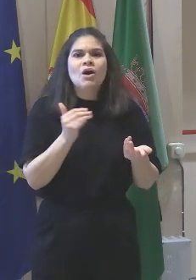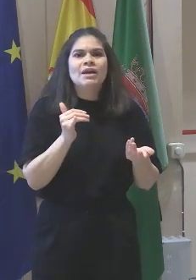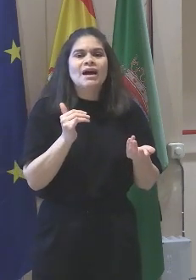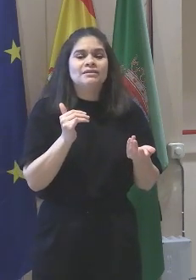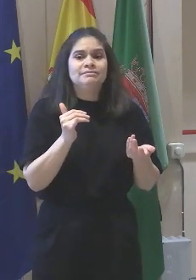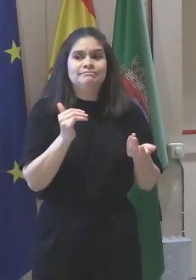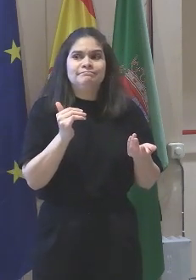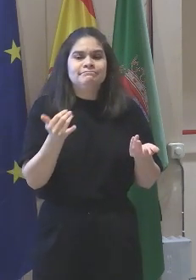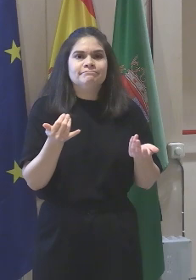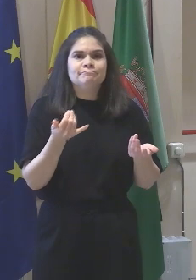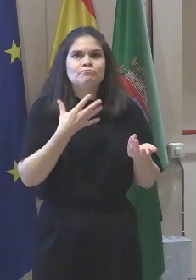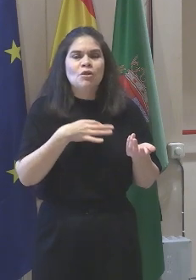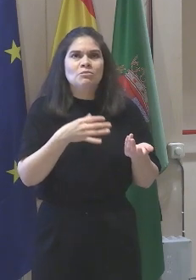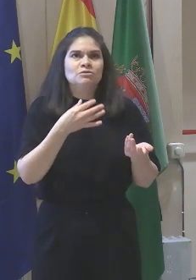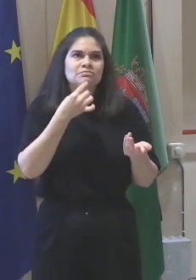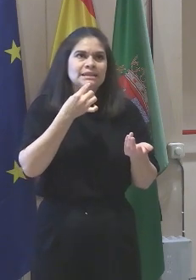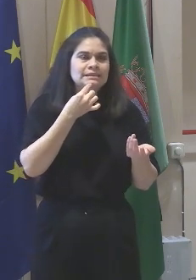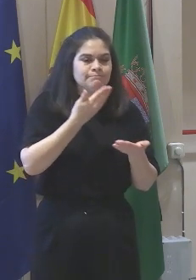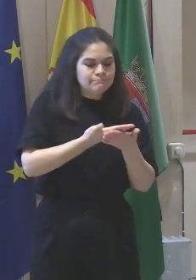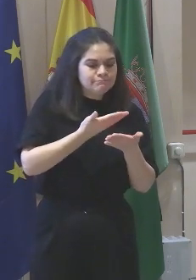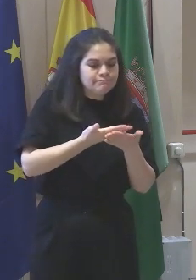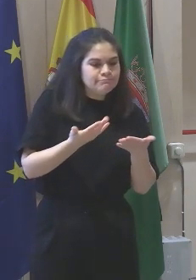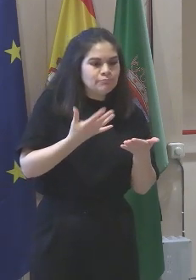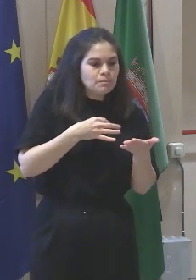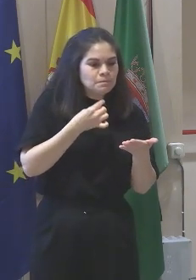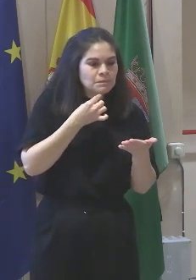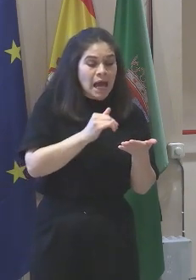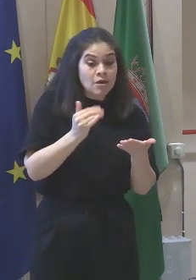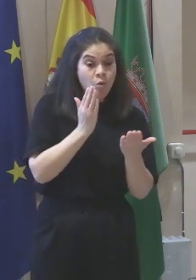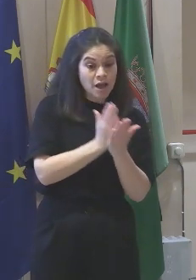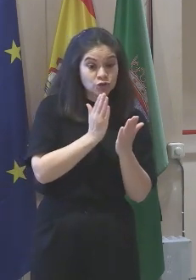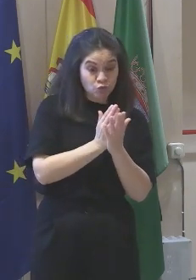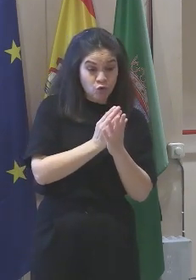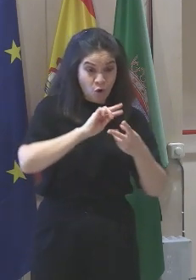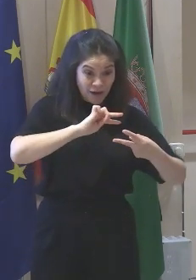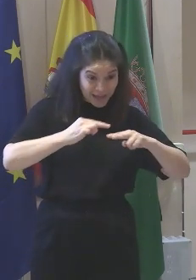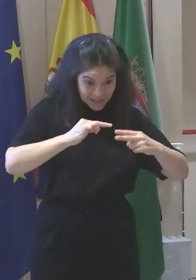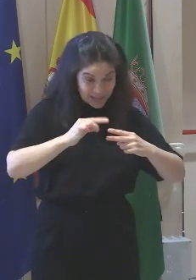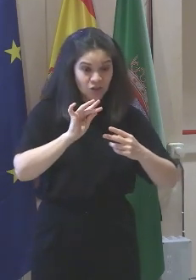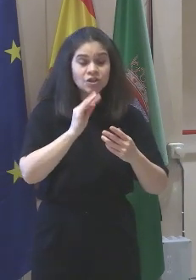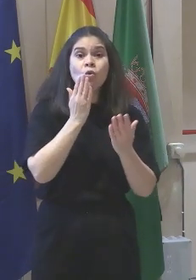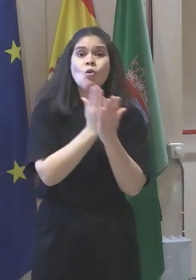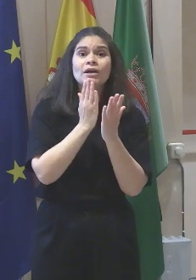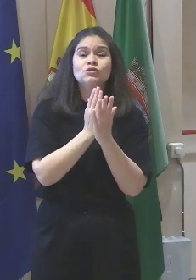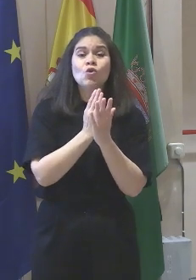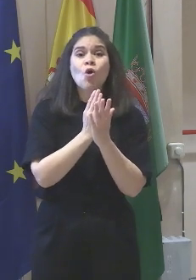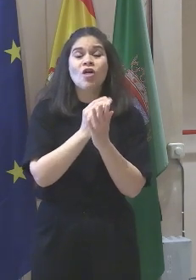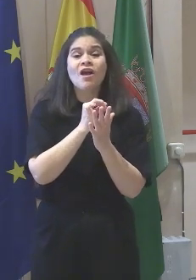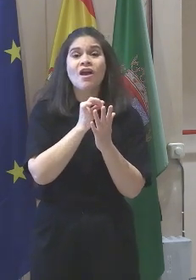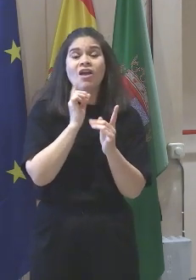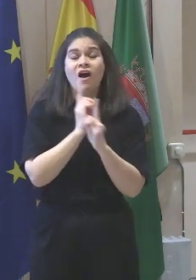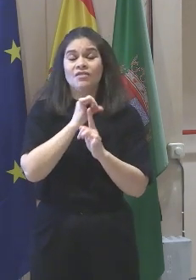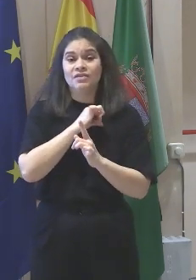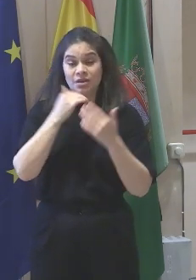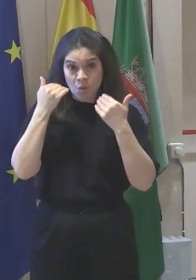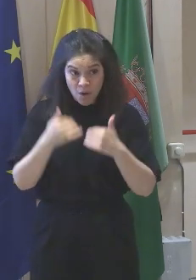la mesa, podríamos hablar de un estudio genético, un estudio de anticuerpos. A día de hoy creo que tenemos que